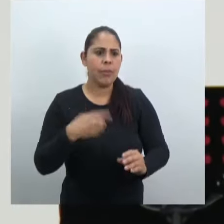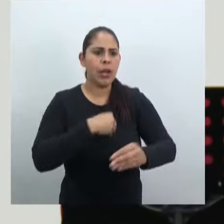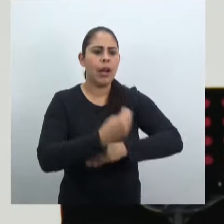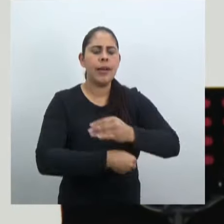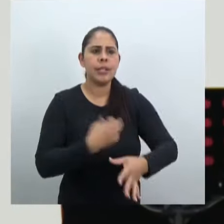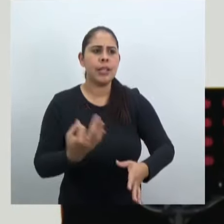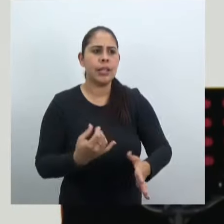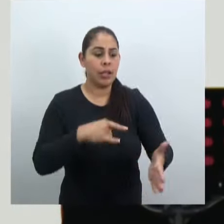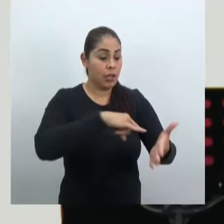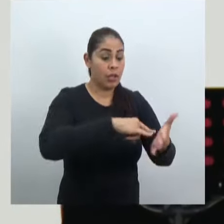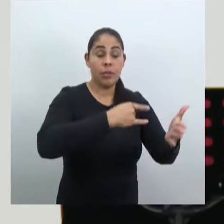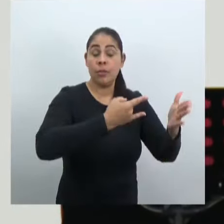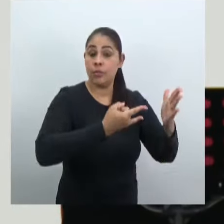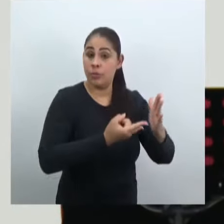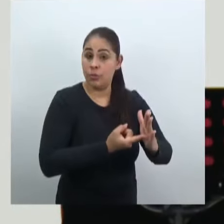Mi palabra me gusta mejor a mí.